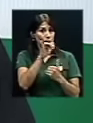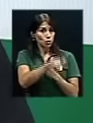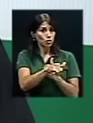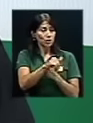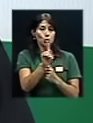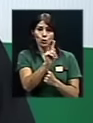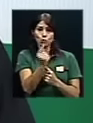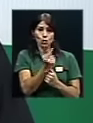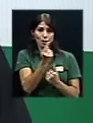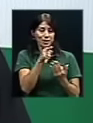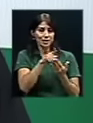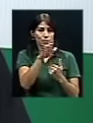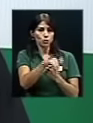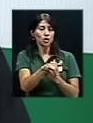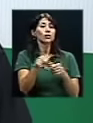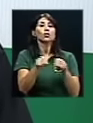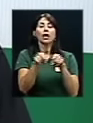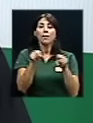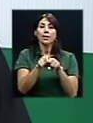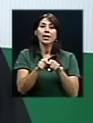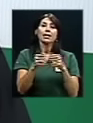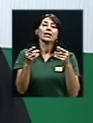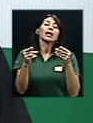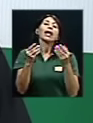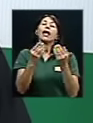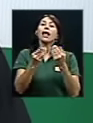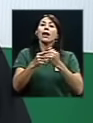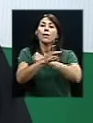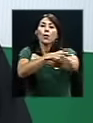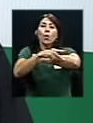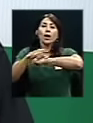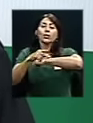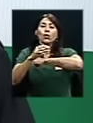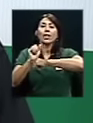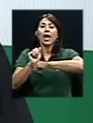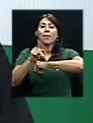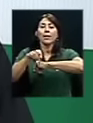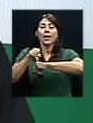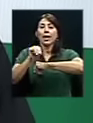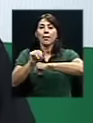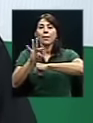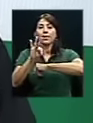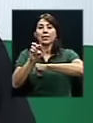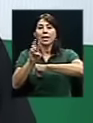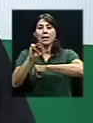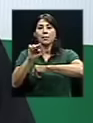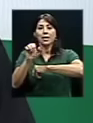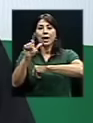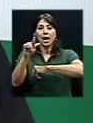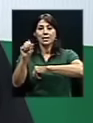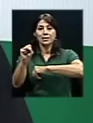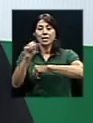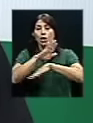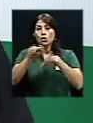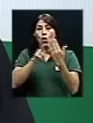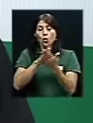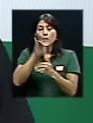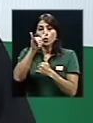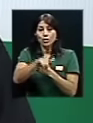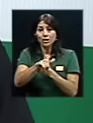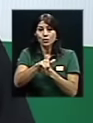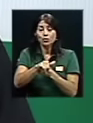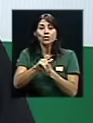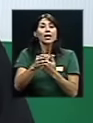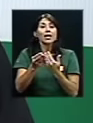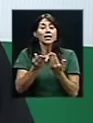de la del megapuerto, de APM Terminals y todos los proyectos que se están planteando de infraestructura, refinería, pues